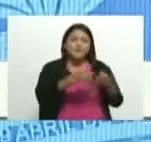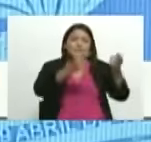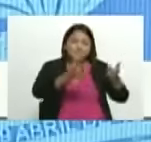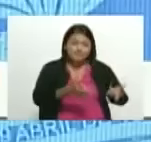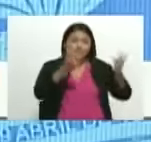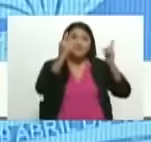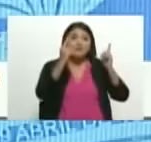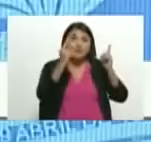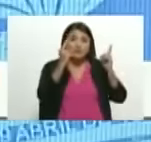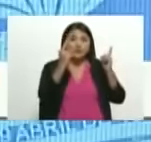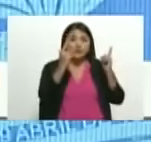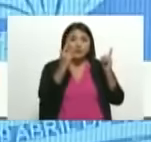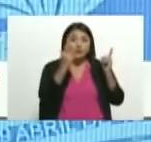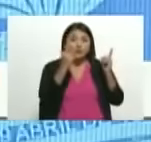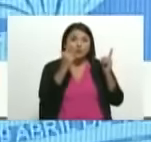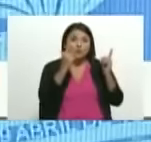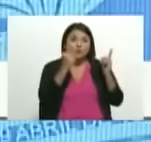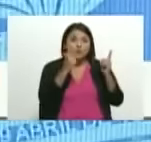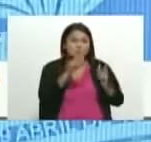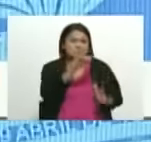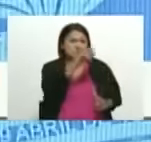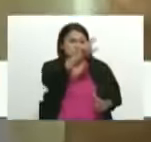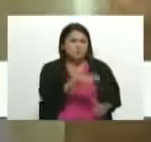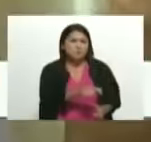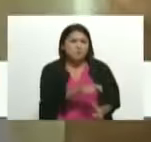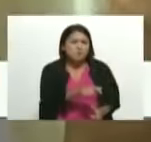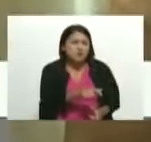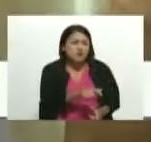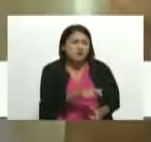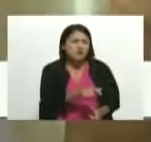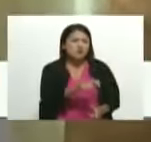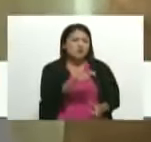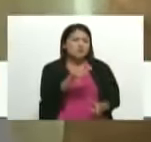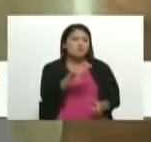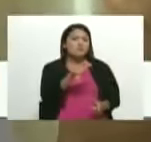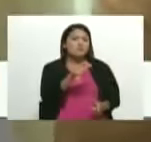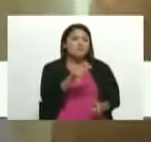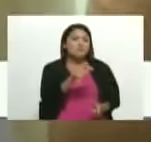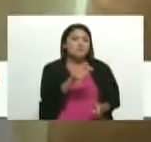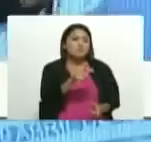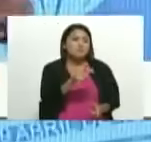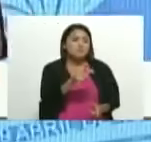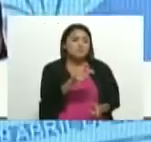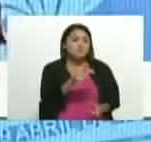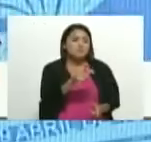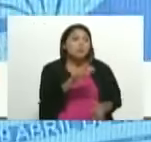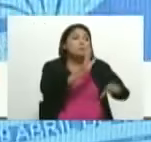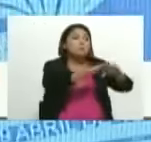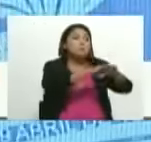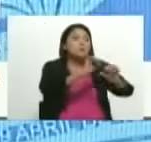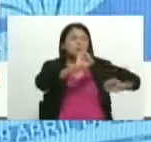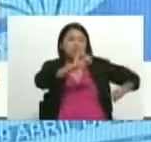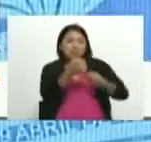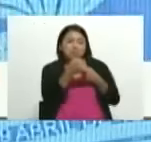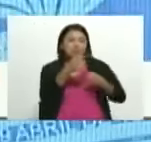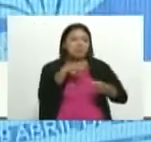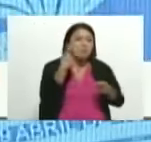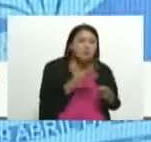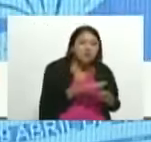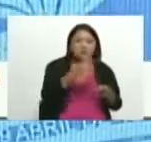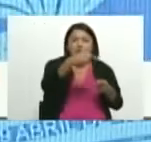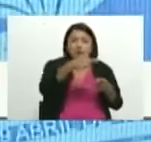dicho, la autoproclamación de quien habla de la salida, invasiones, muerte, hasta el final, etcétera? ¿Quién?